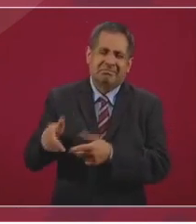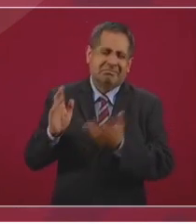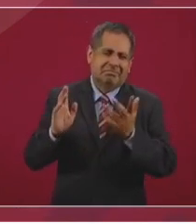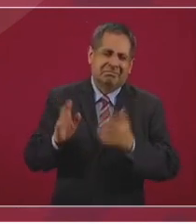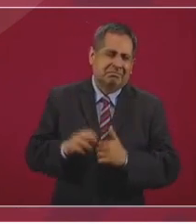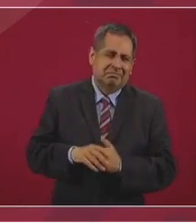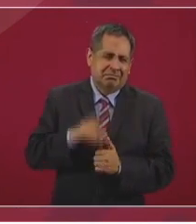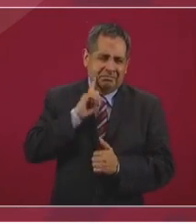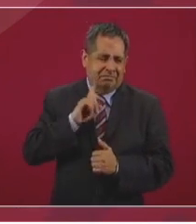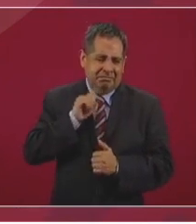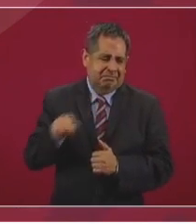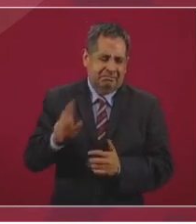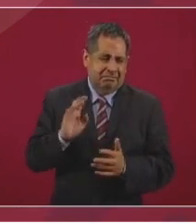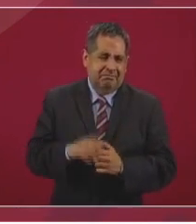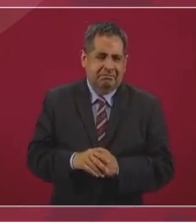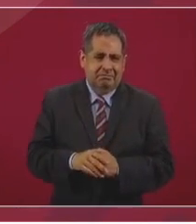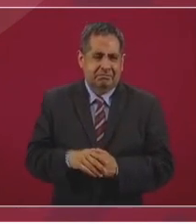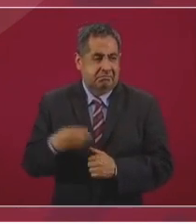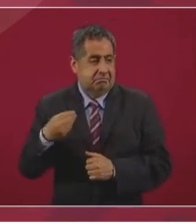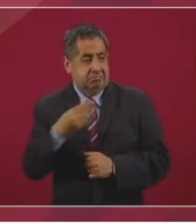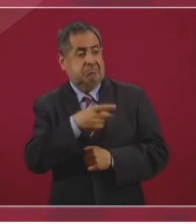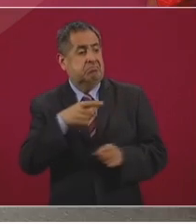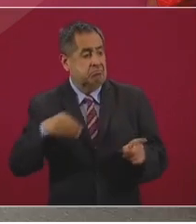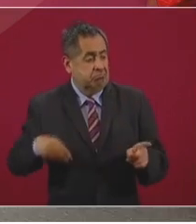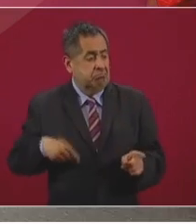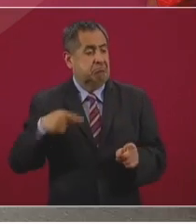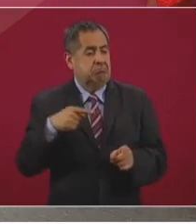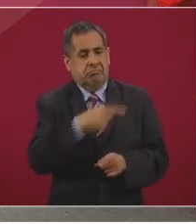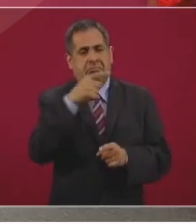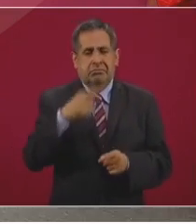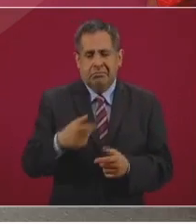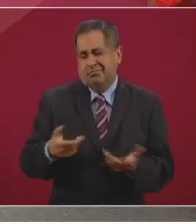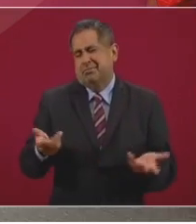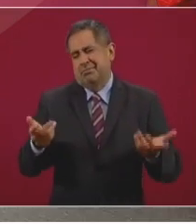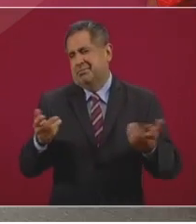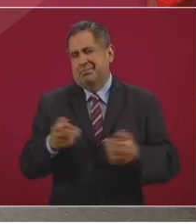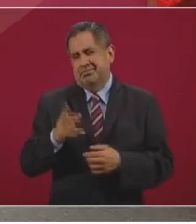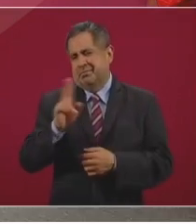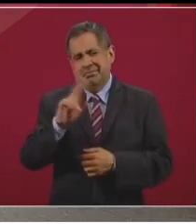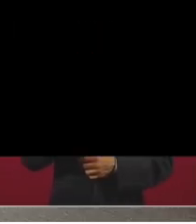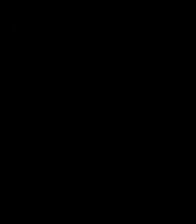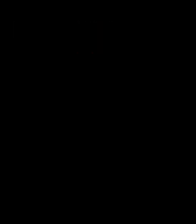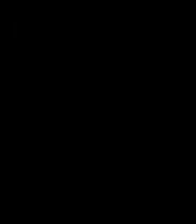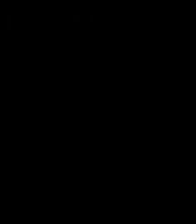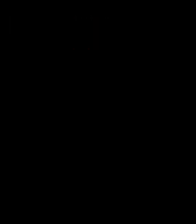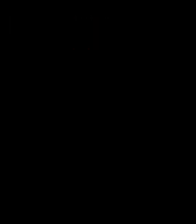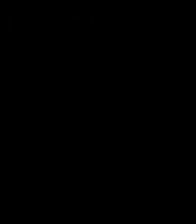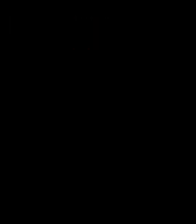Echarle la culpa a la gente, no,